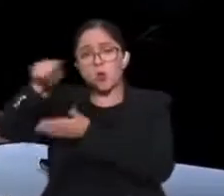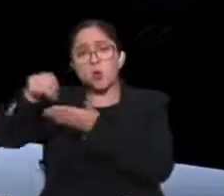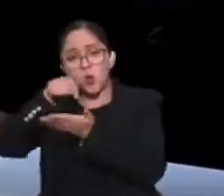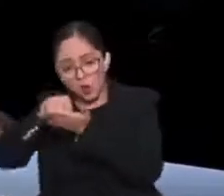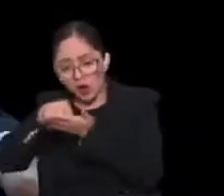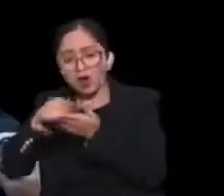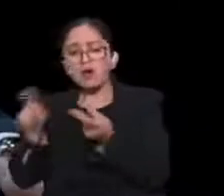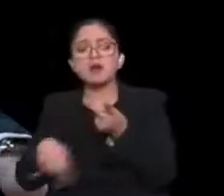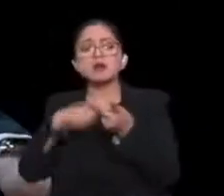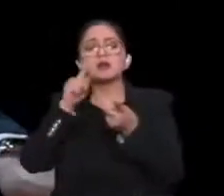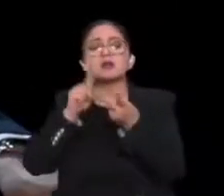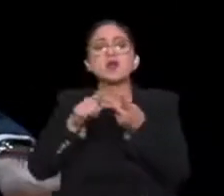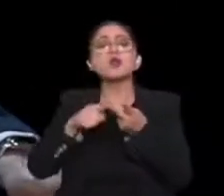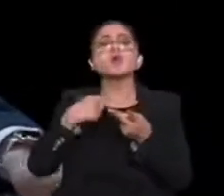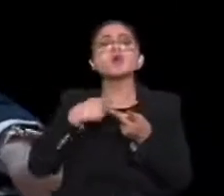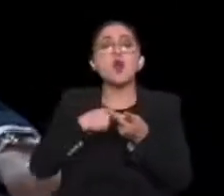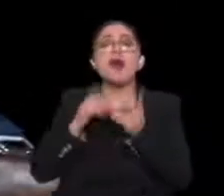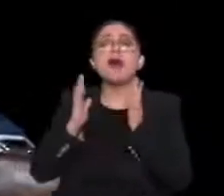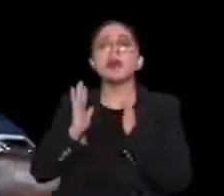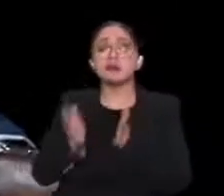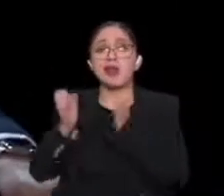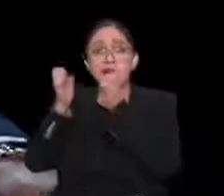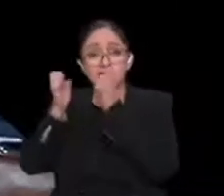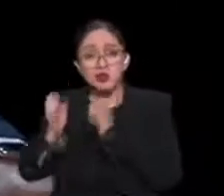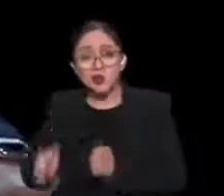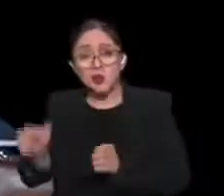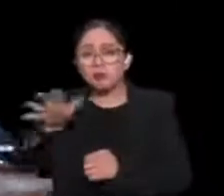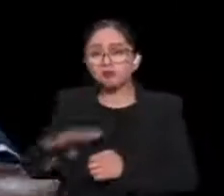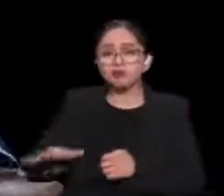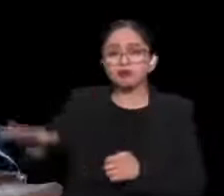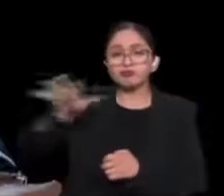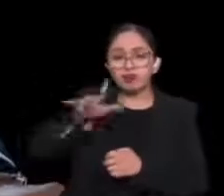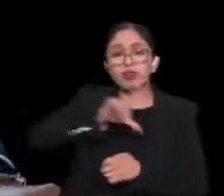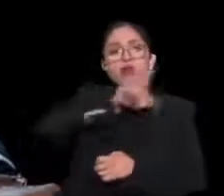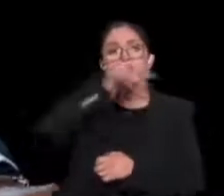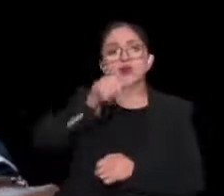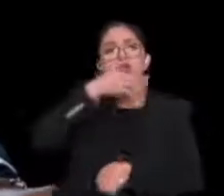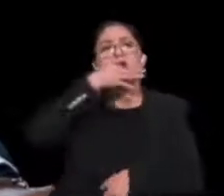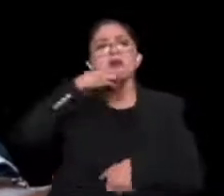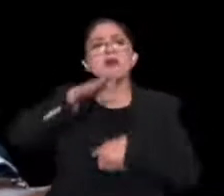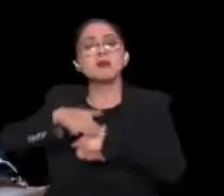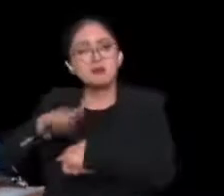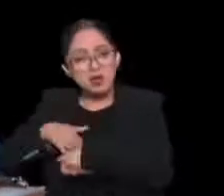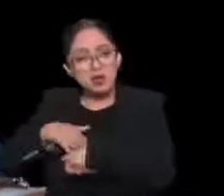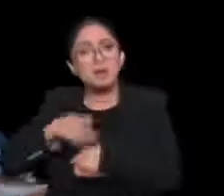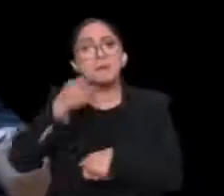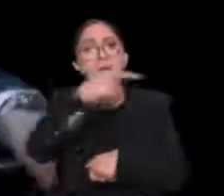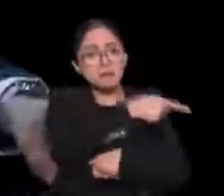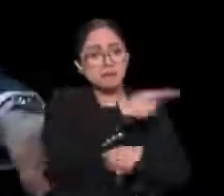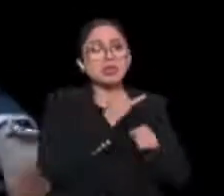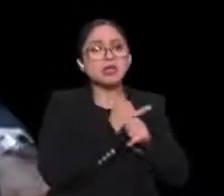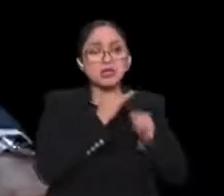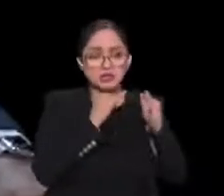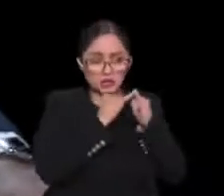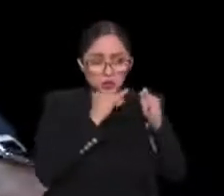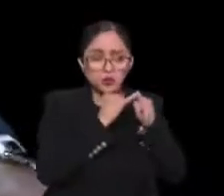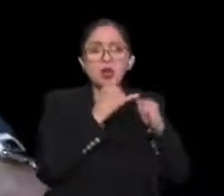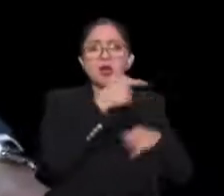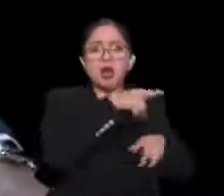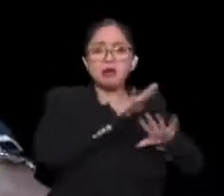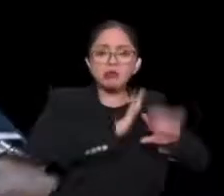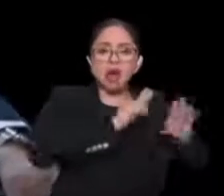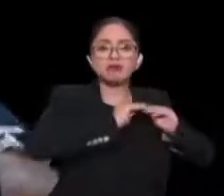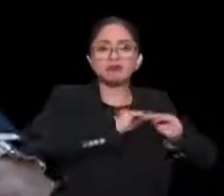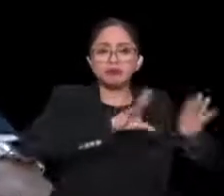fue, estoy en el lugar del accidente, informaremos después, mientras las instituciones se encontraban informando. Y luego la jefa